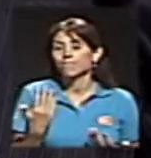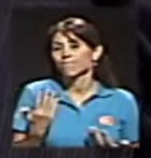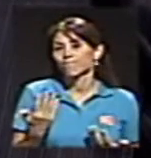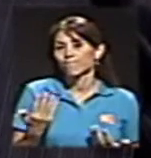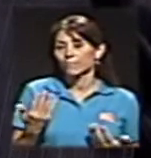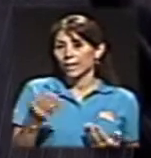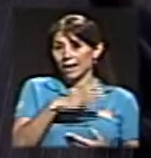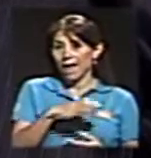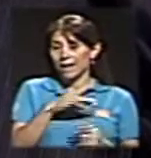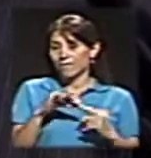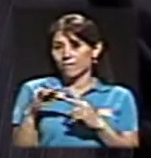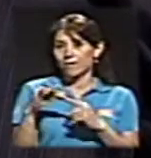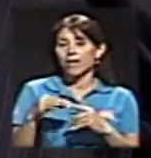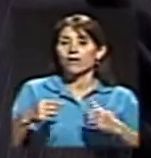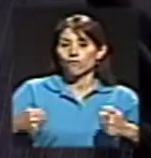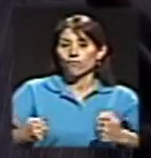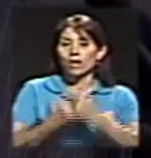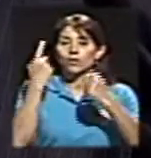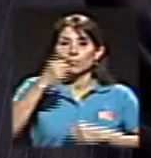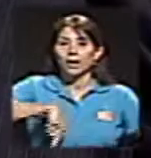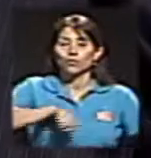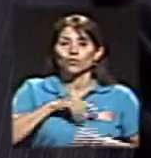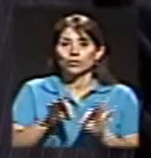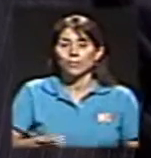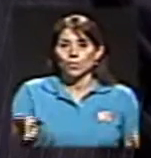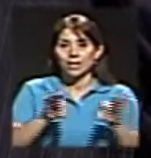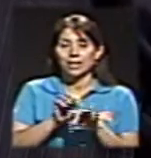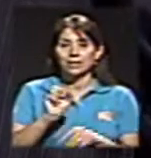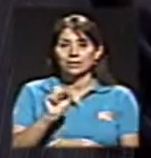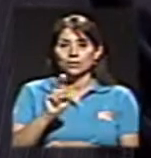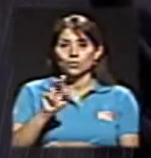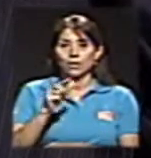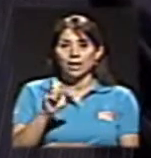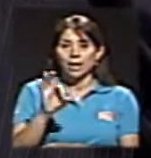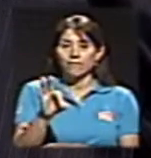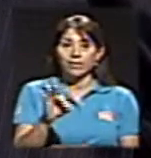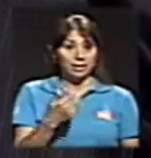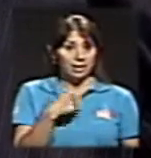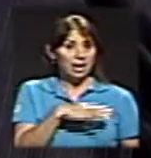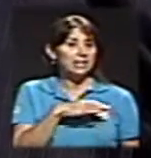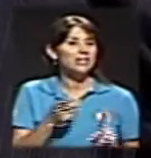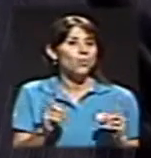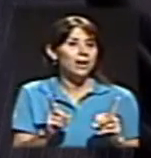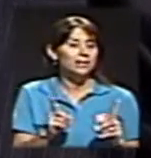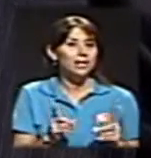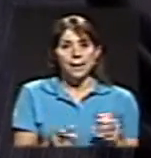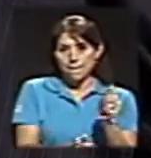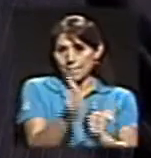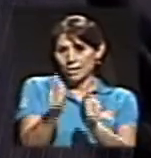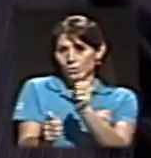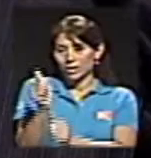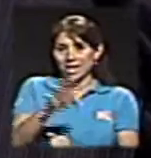digamos, particularidades y retos para nosotros en la SUGEF importantes. La particularidad es que muchas de esas entidades, o la gran mayoría, yo le puedo